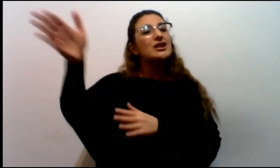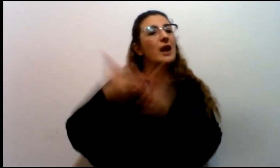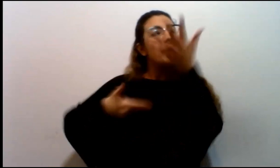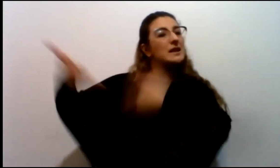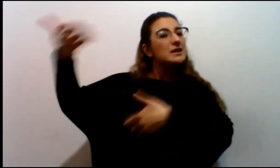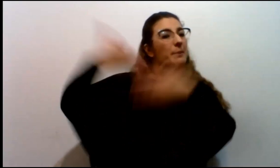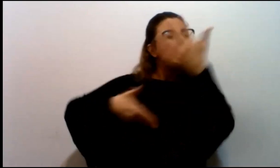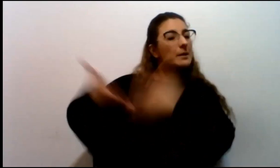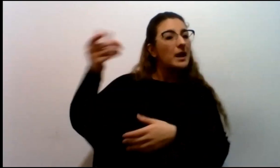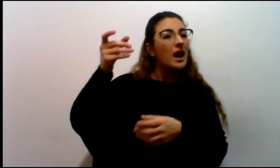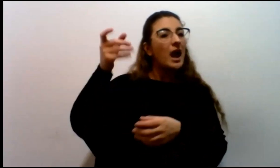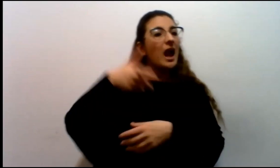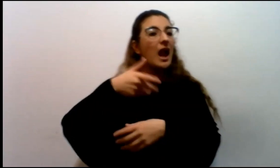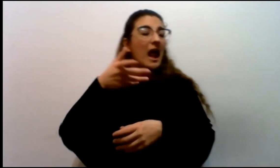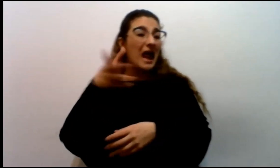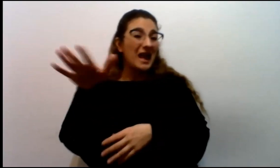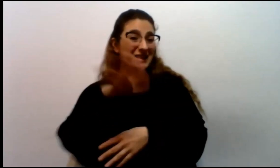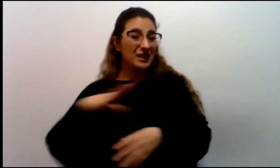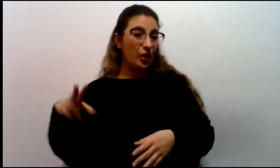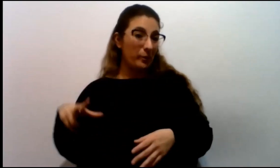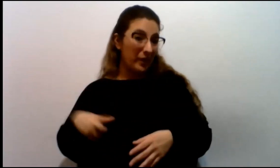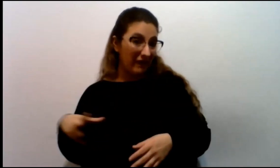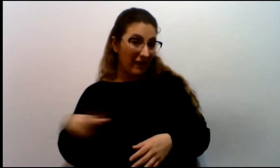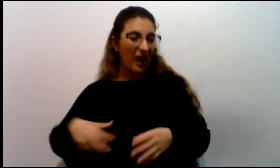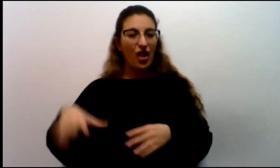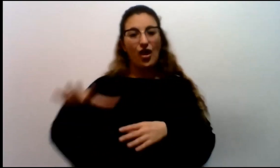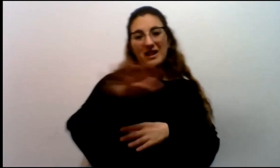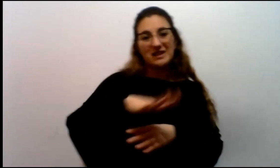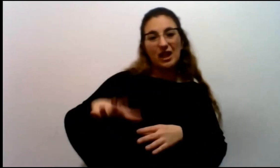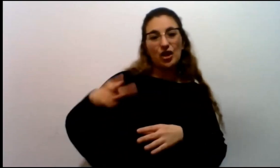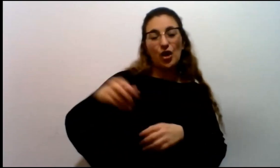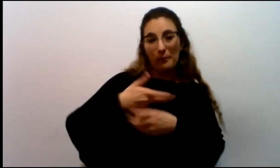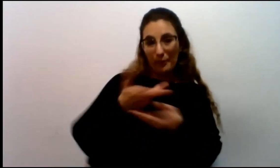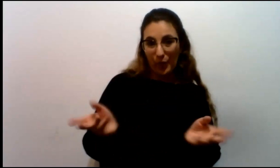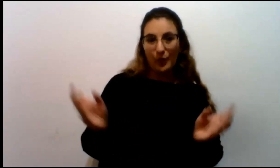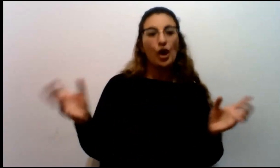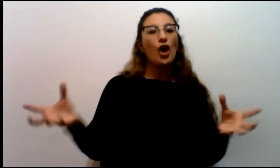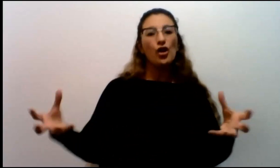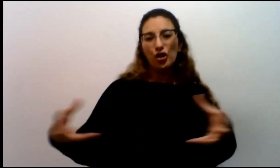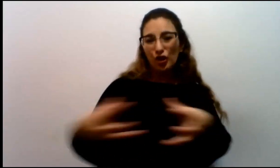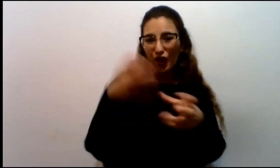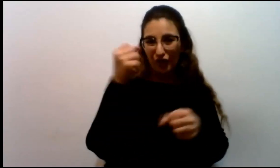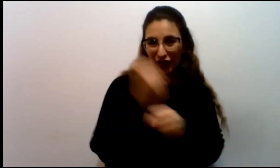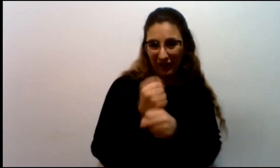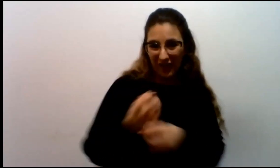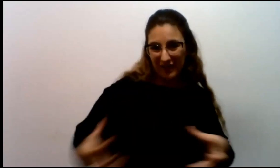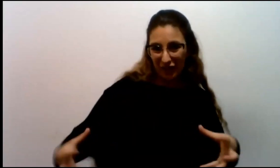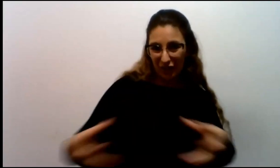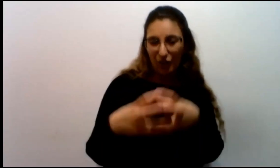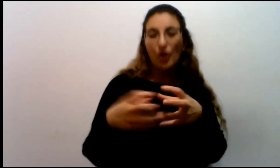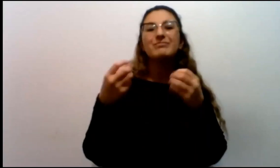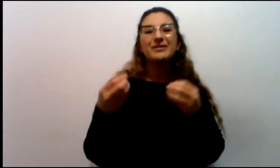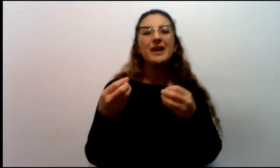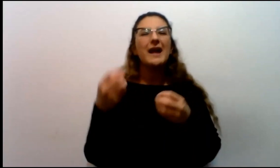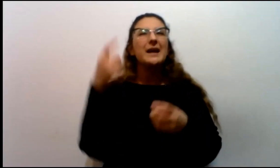sector Público El sector Privado También debe ser Parte de todo esto Pero para todo esto Se deben Diseñar Políticas